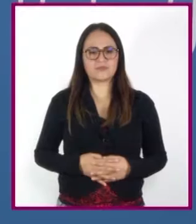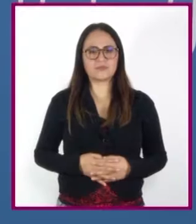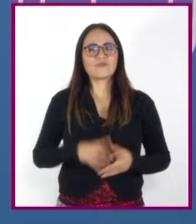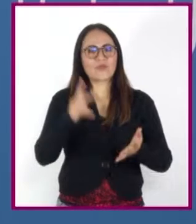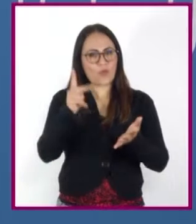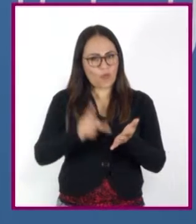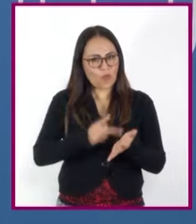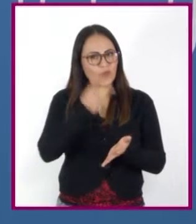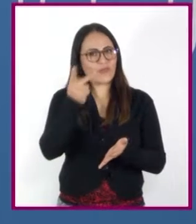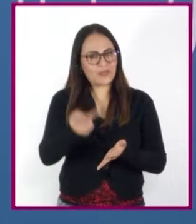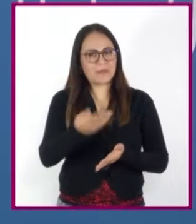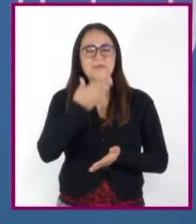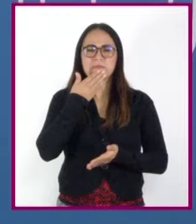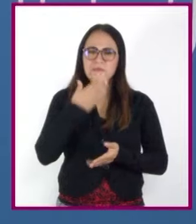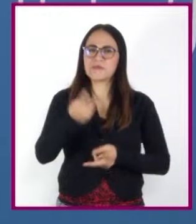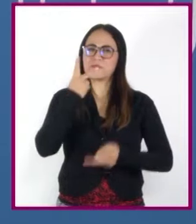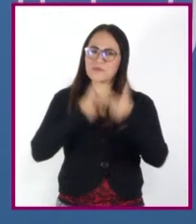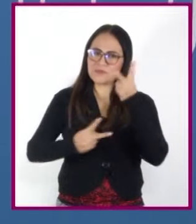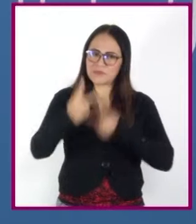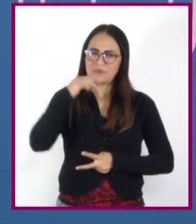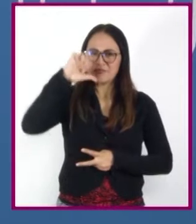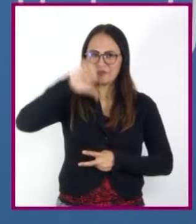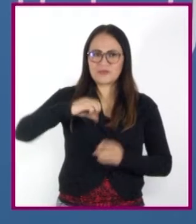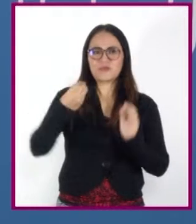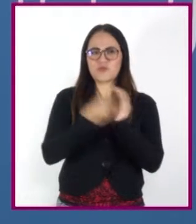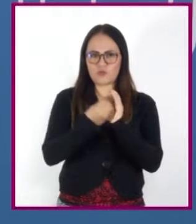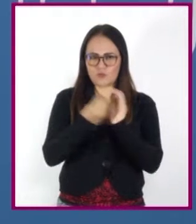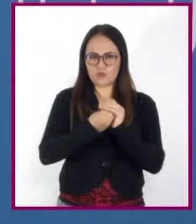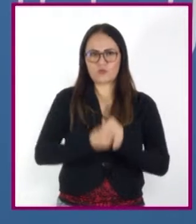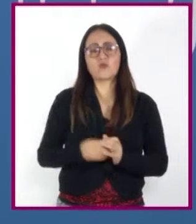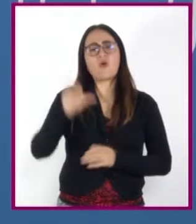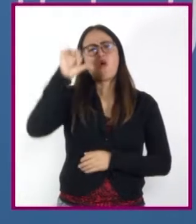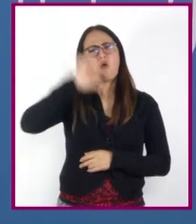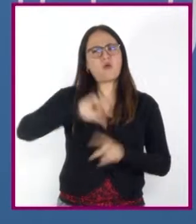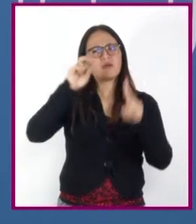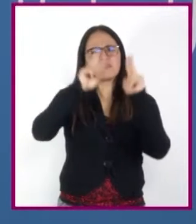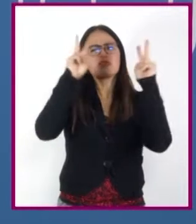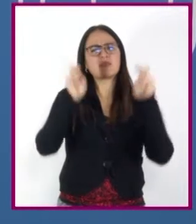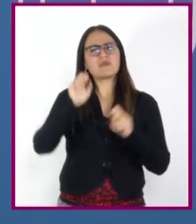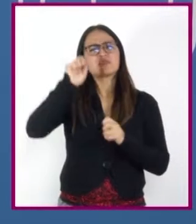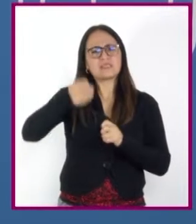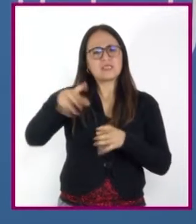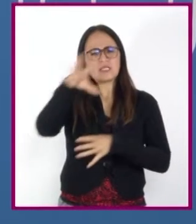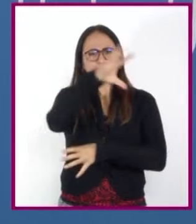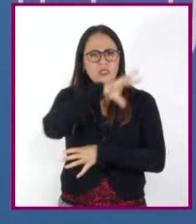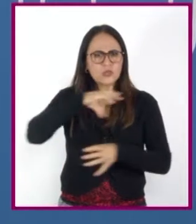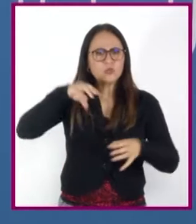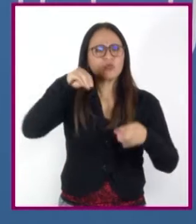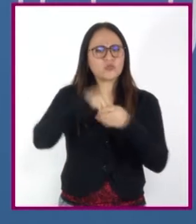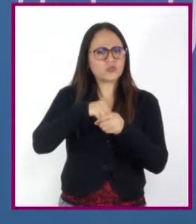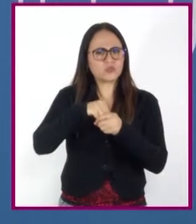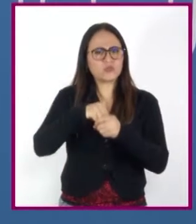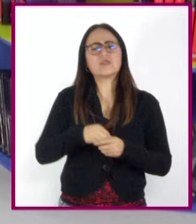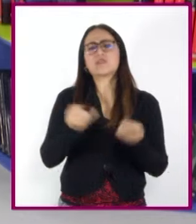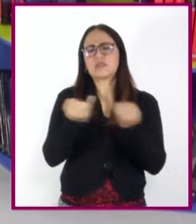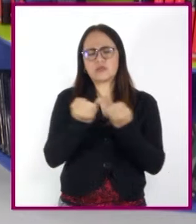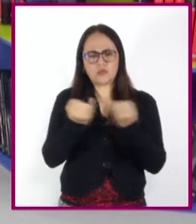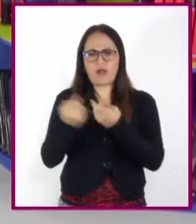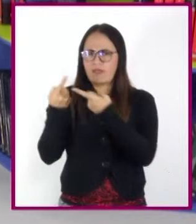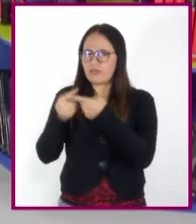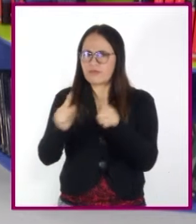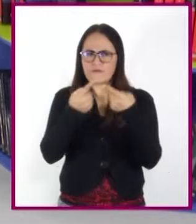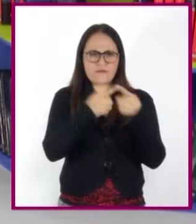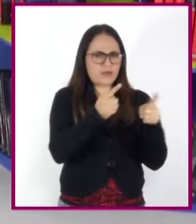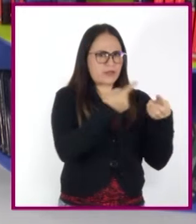Nuevamente les doy la más cordial bienvenida. En esta ocasión hablaremos sobre la inclusión social y la diversidad.